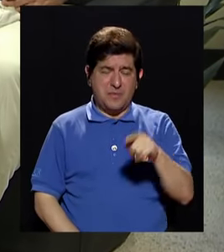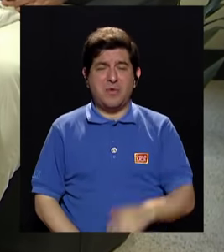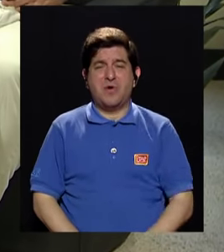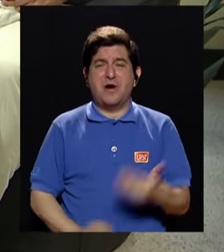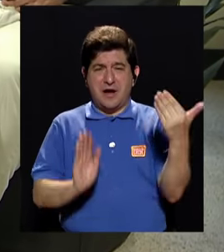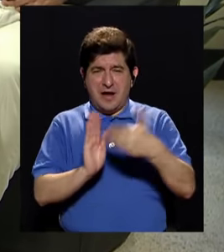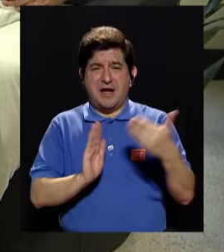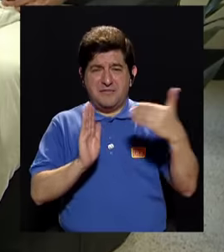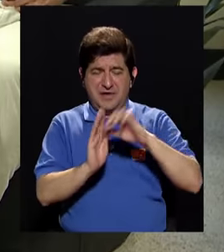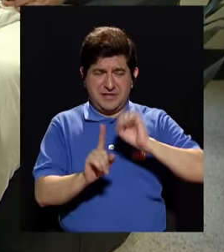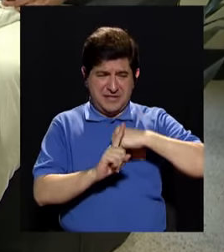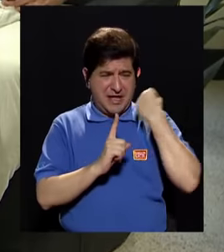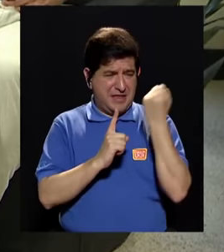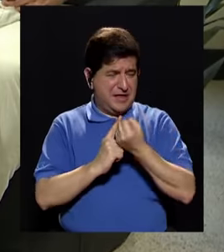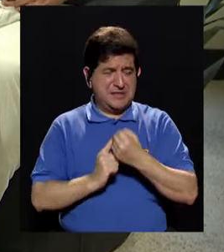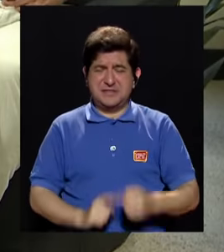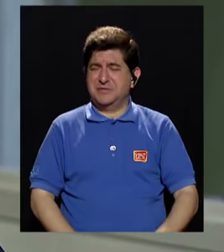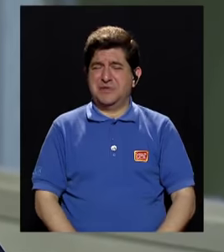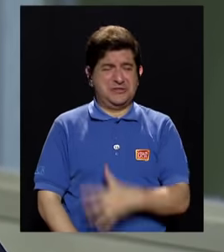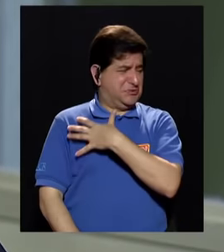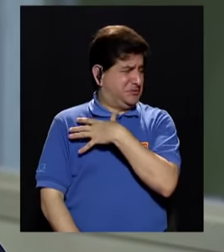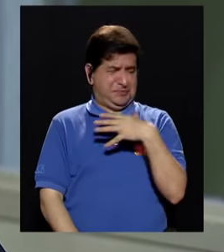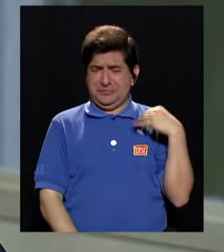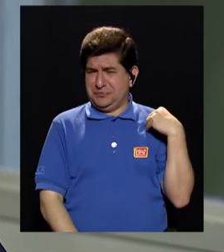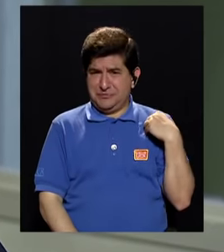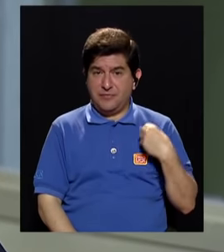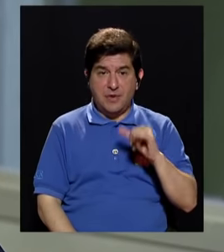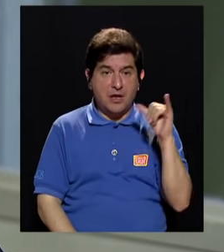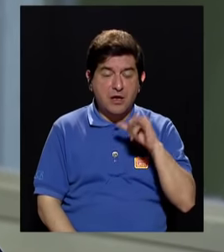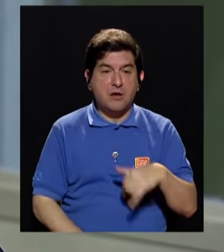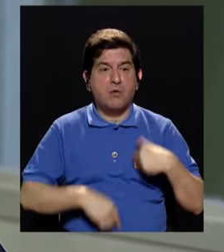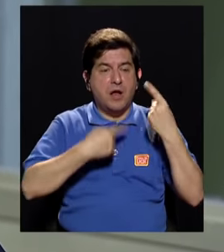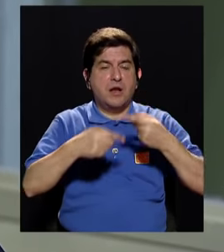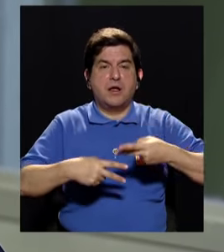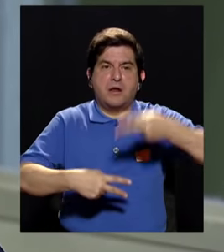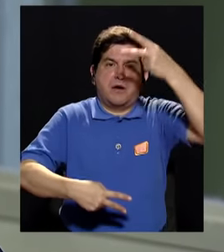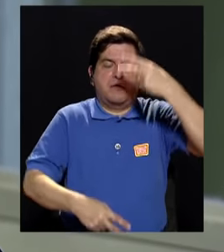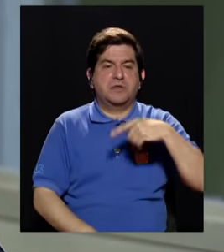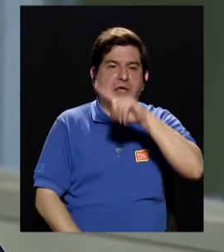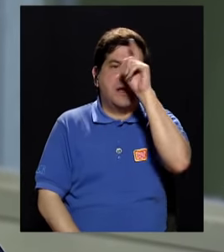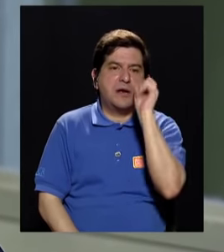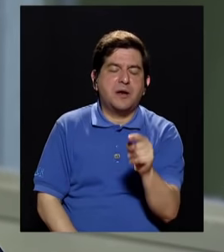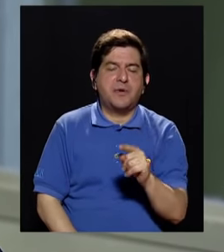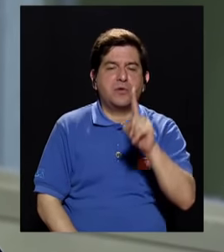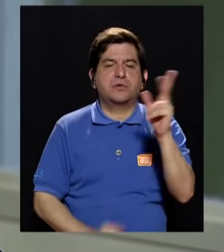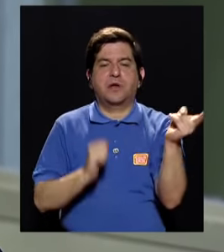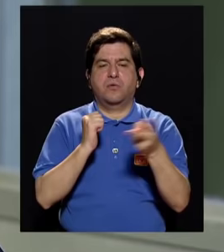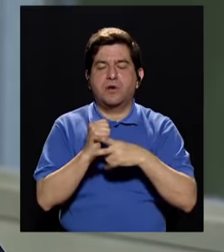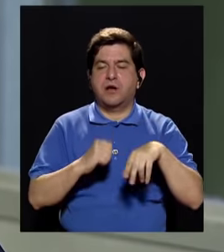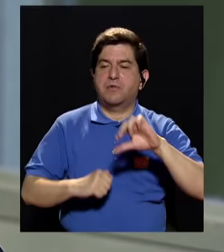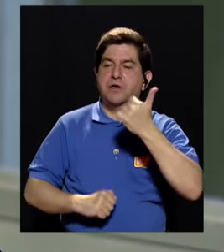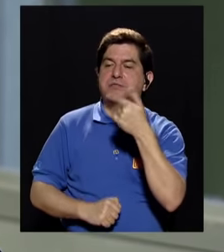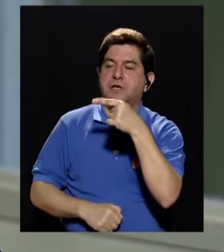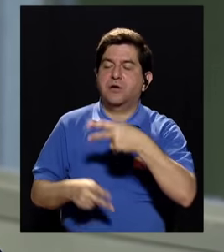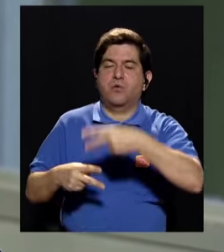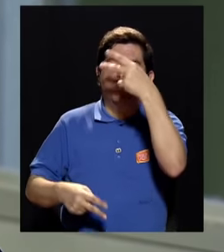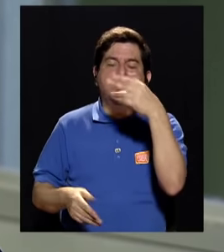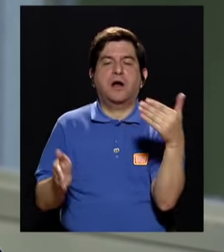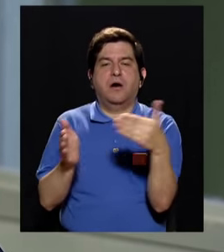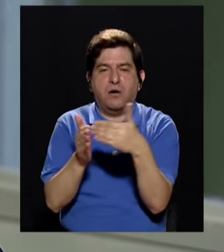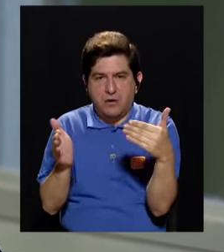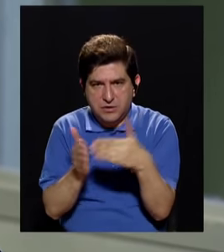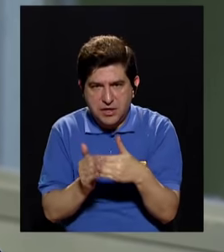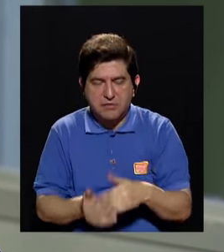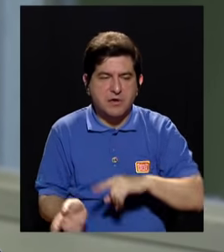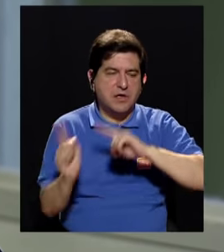en una cosa que debe ser bastante desagradable además que llegue a una ventanilla donde le pregunten una vez va otra ventanilla donde le vuelvan a preguntar